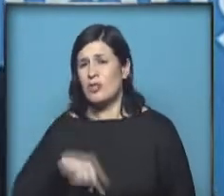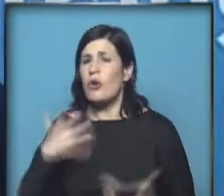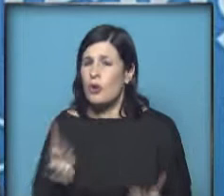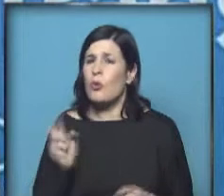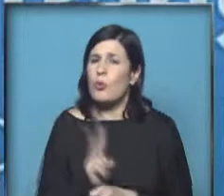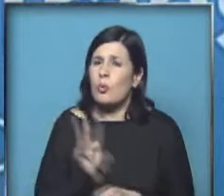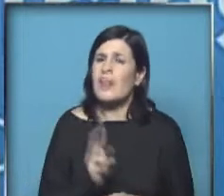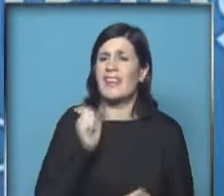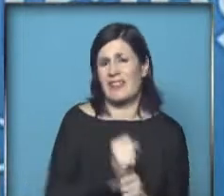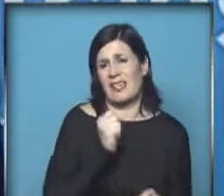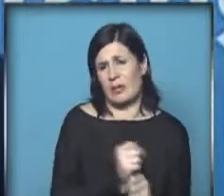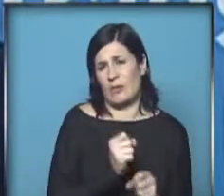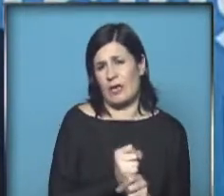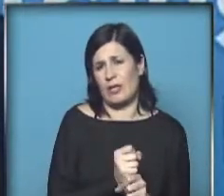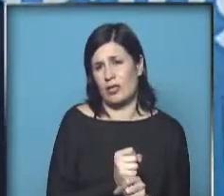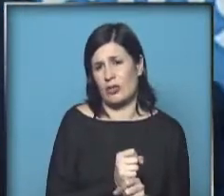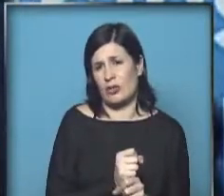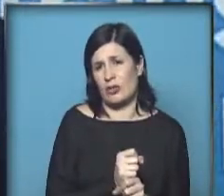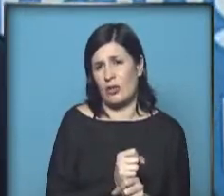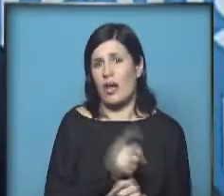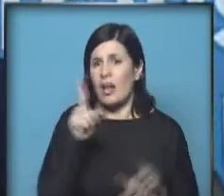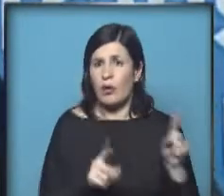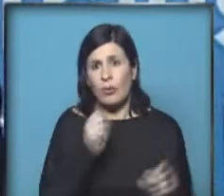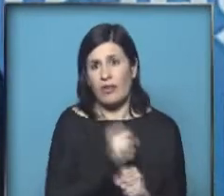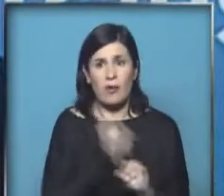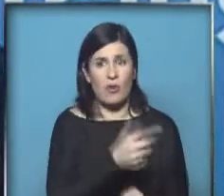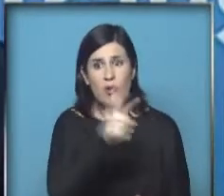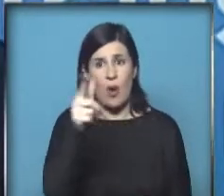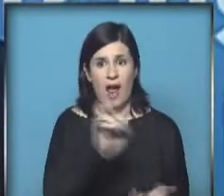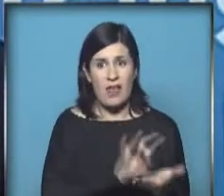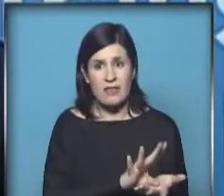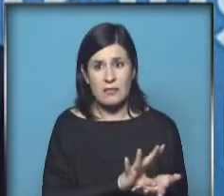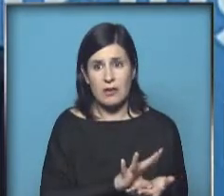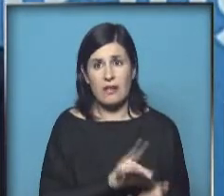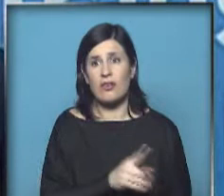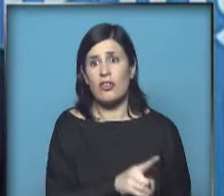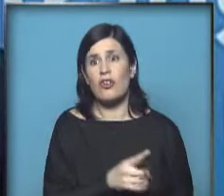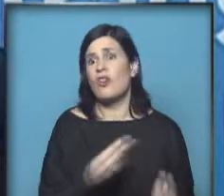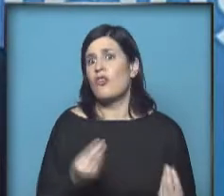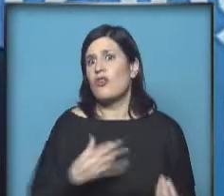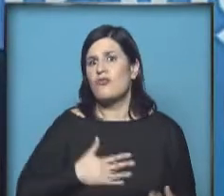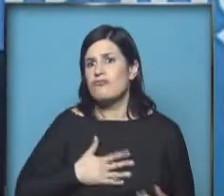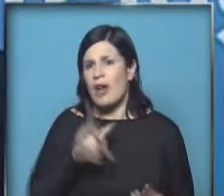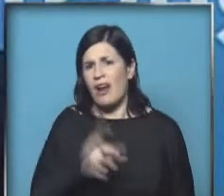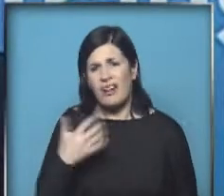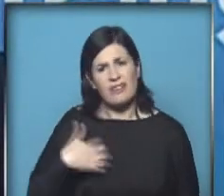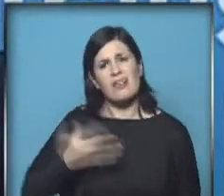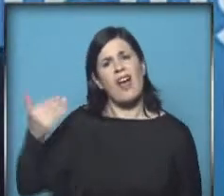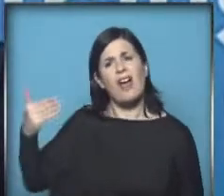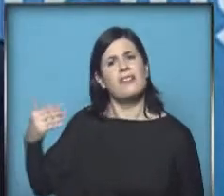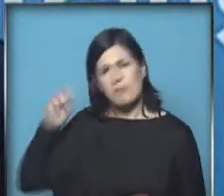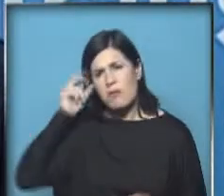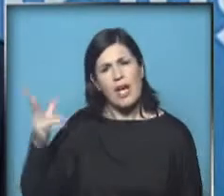sostener el trabajo con lo que ha significado la pérdida de el empleo en la argentina los